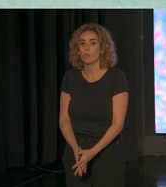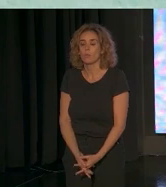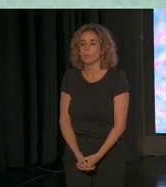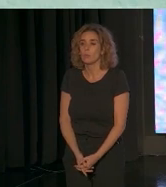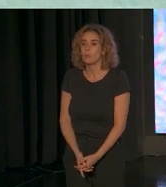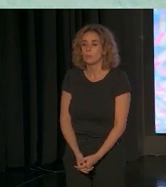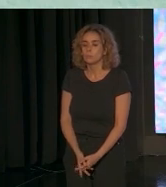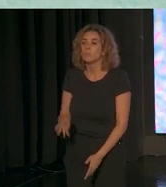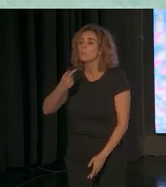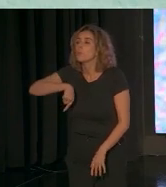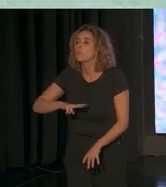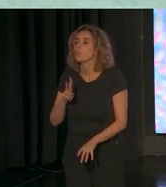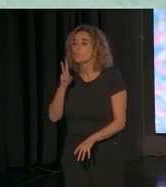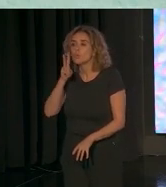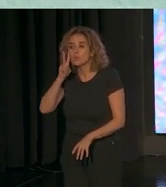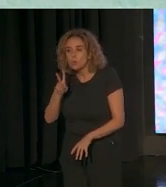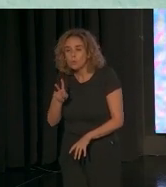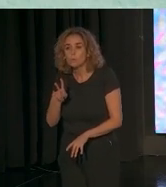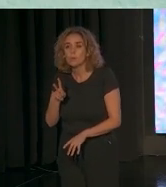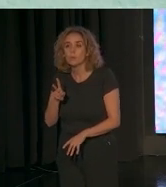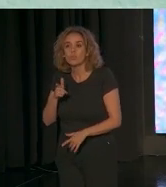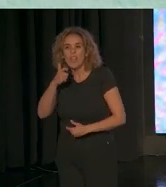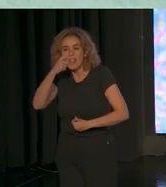Vimos que explorar la realidad